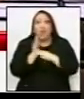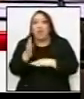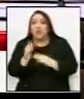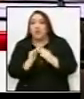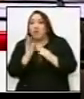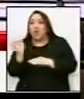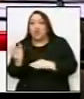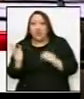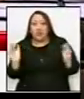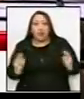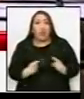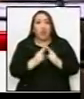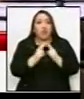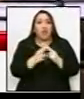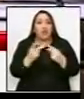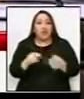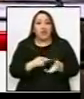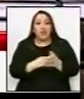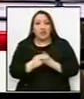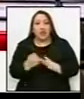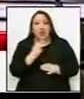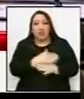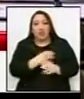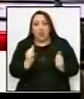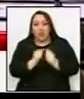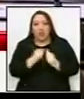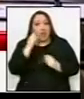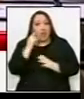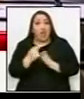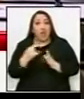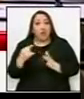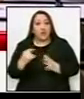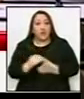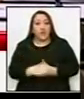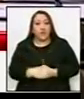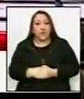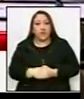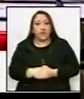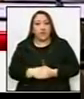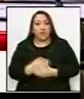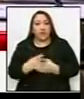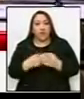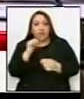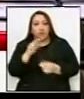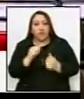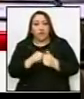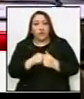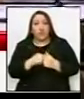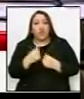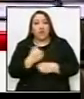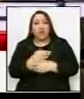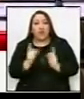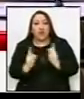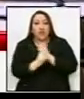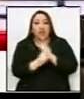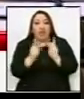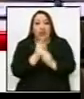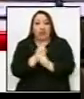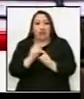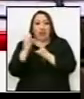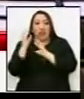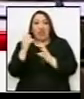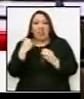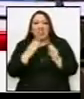esos encuentros están precedidos o están acompañados de audios en los que estaban viendo la alternancia en los cargos o a